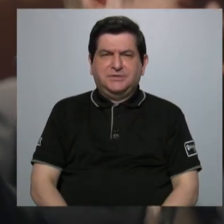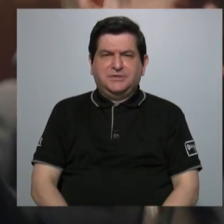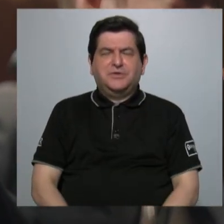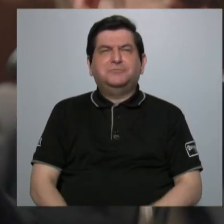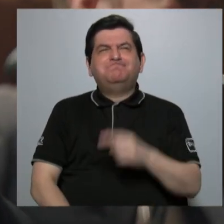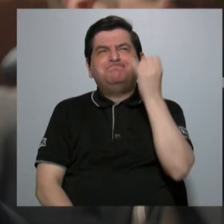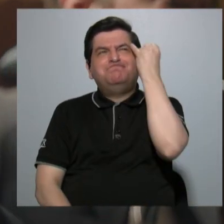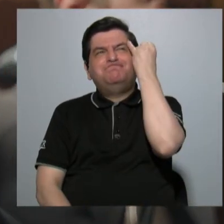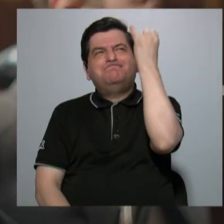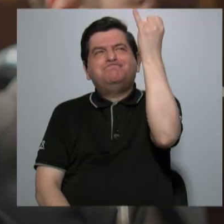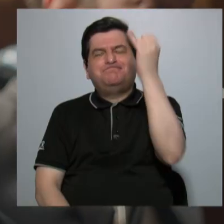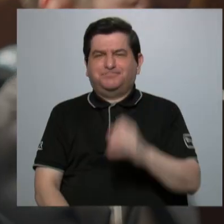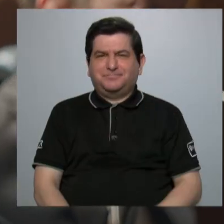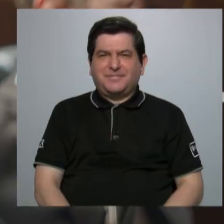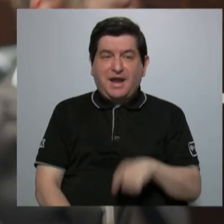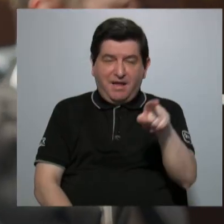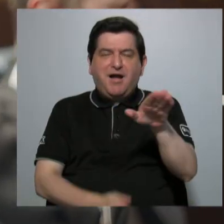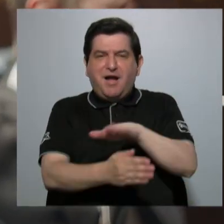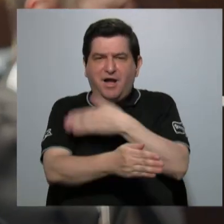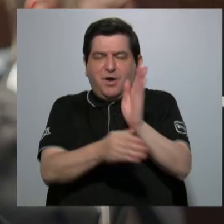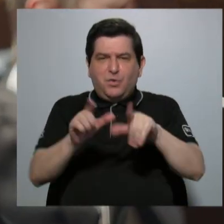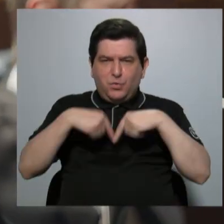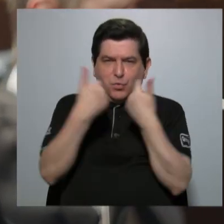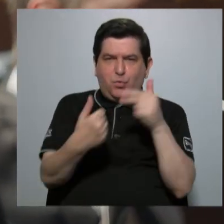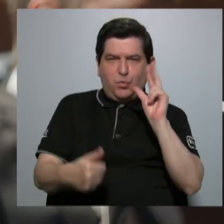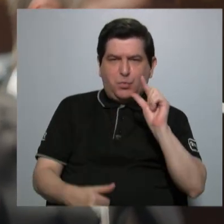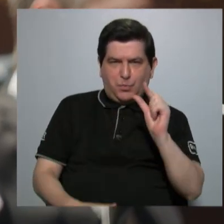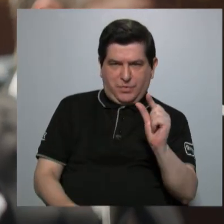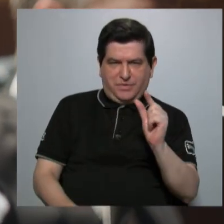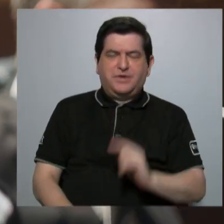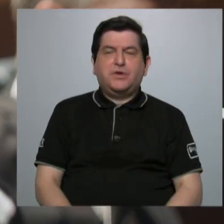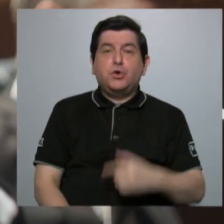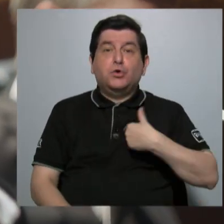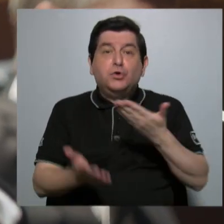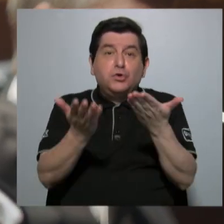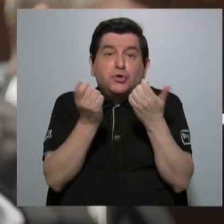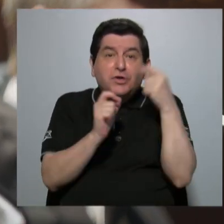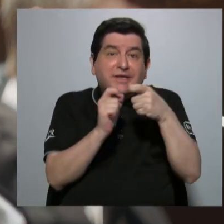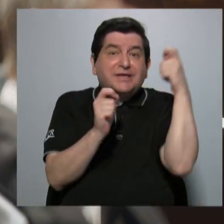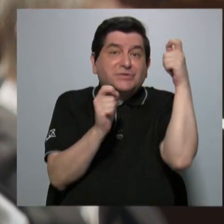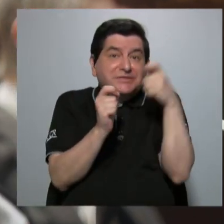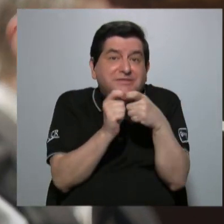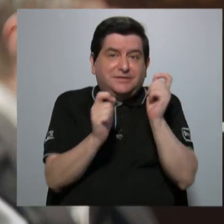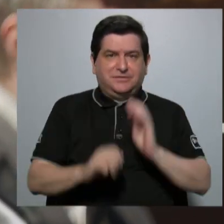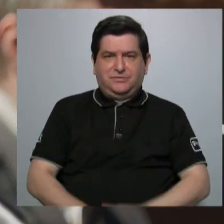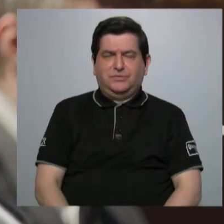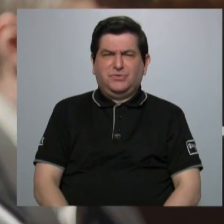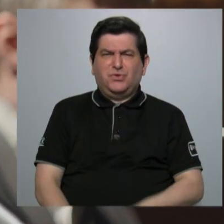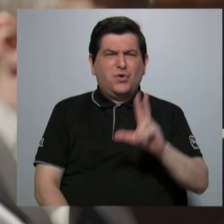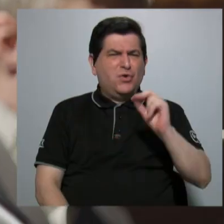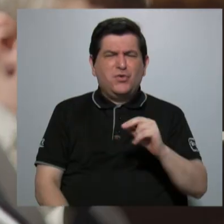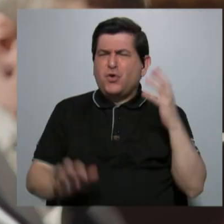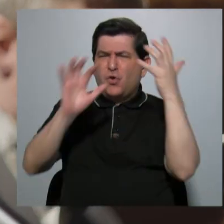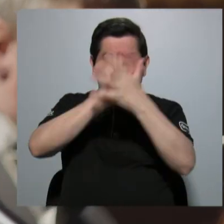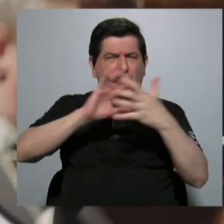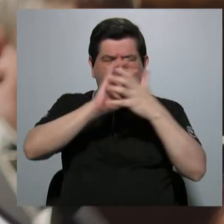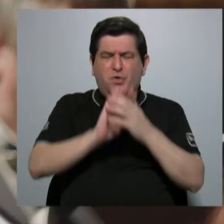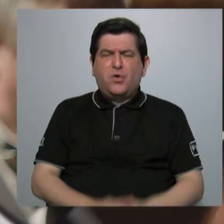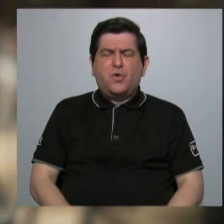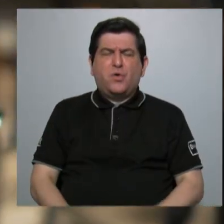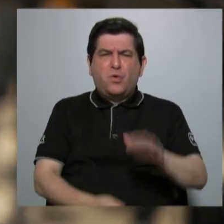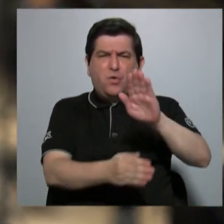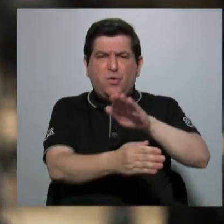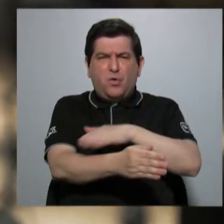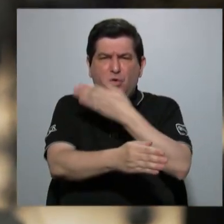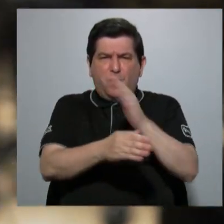darle vuelta al asunto de la música de cámara, ¿verdad? Porque yo quiero ser específico, quiero no confundir música de